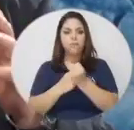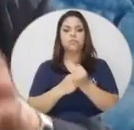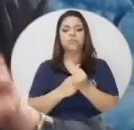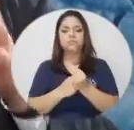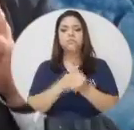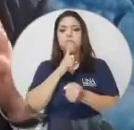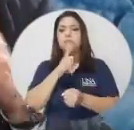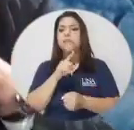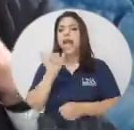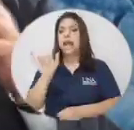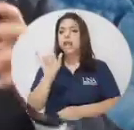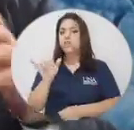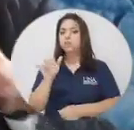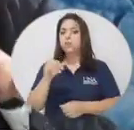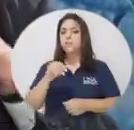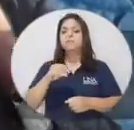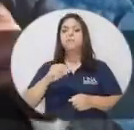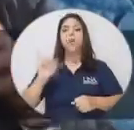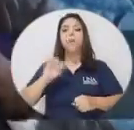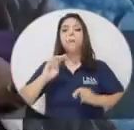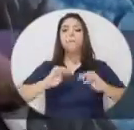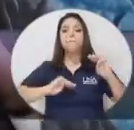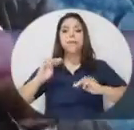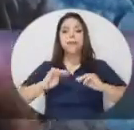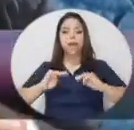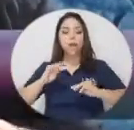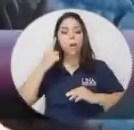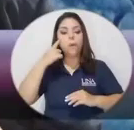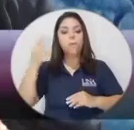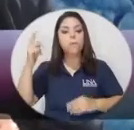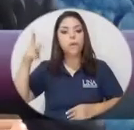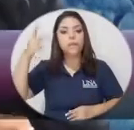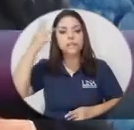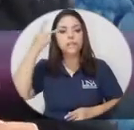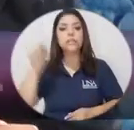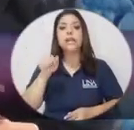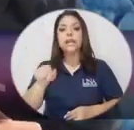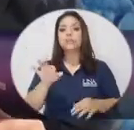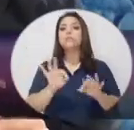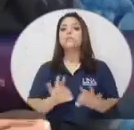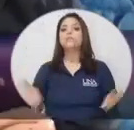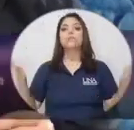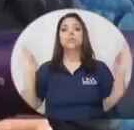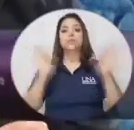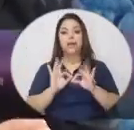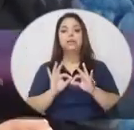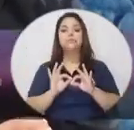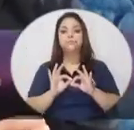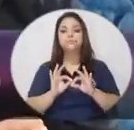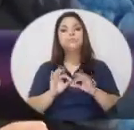cierto momento. Ese elemento de mercadeo político es muy importante y yo creo que además,